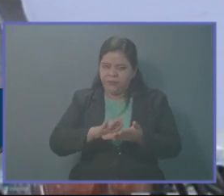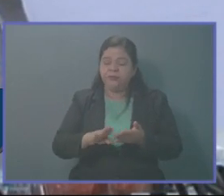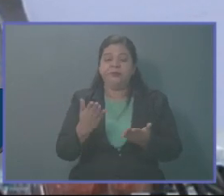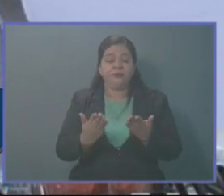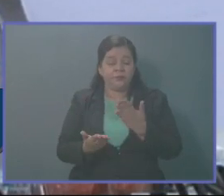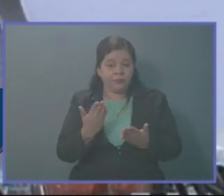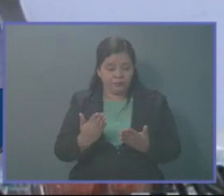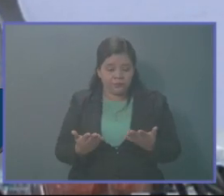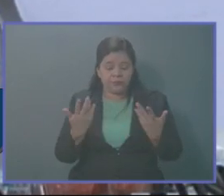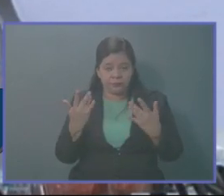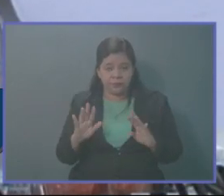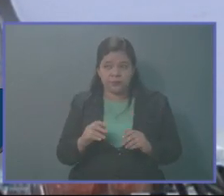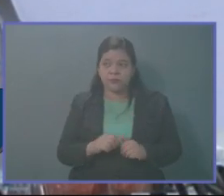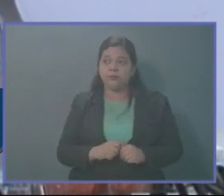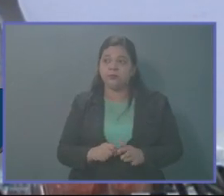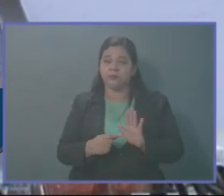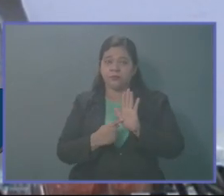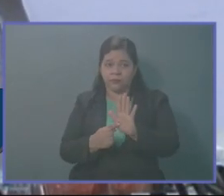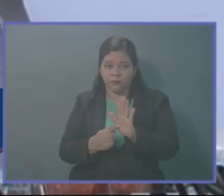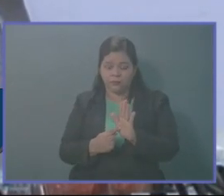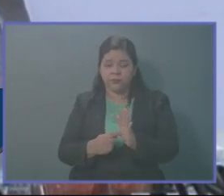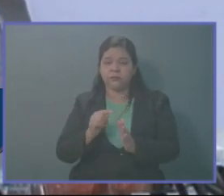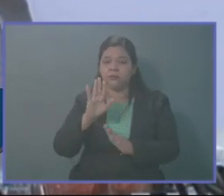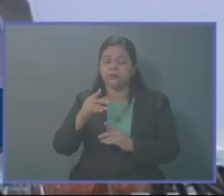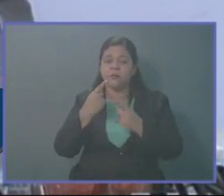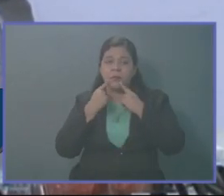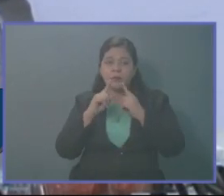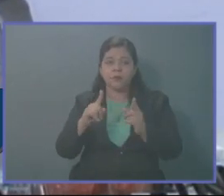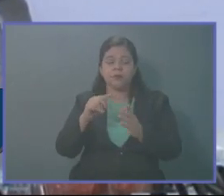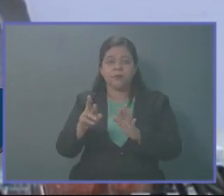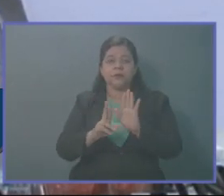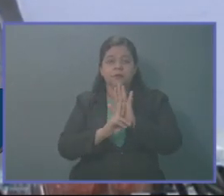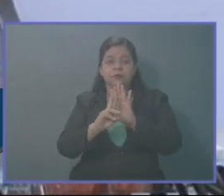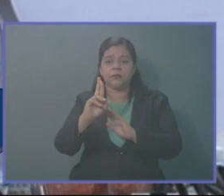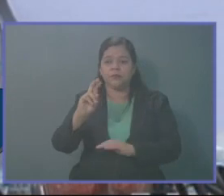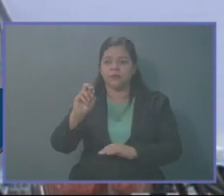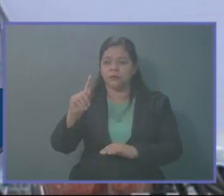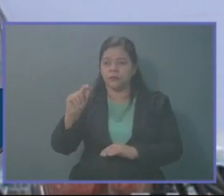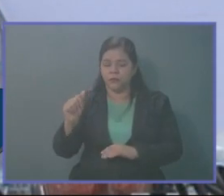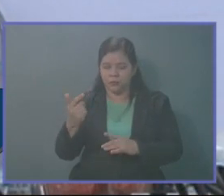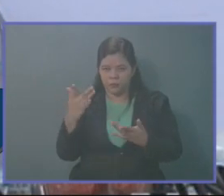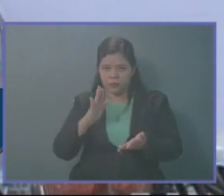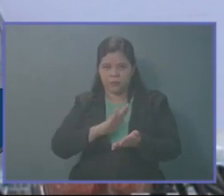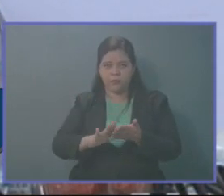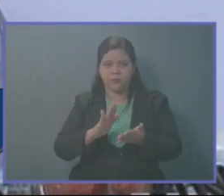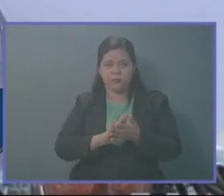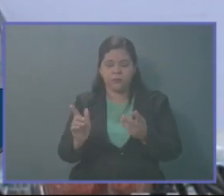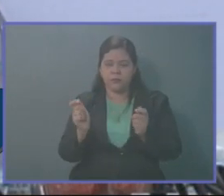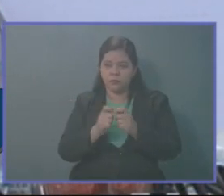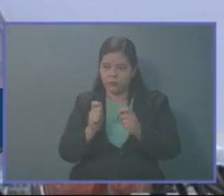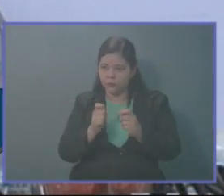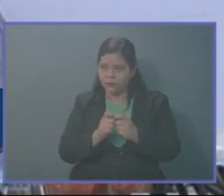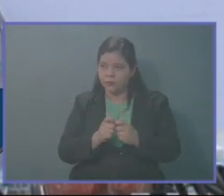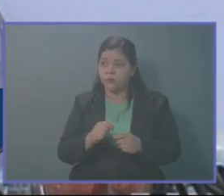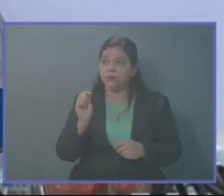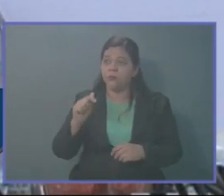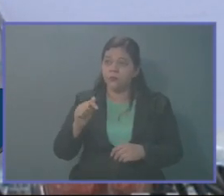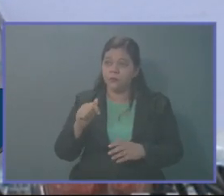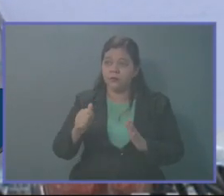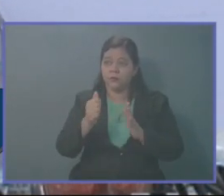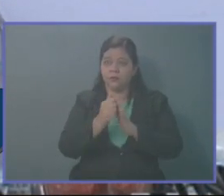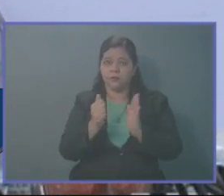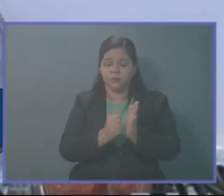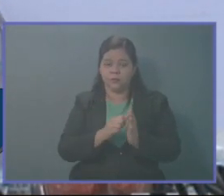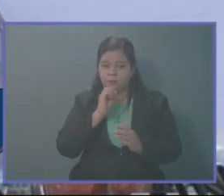a presentar su declaración de renta y hacer los pagos específicos. Pero aquí este artículo